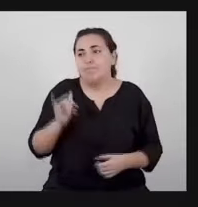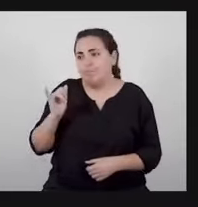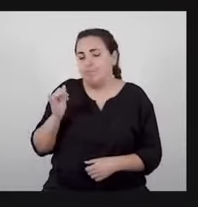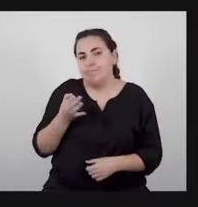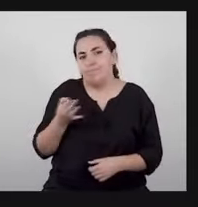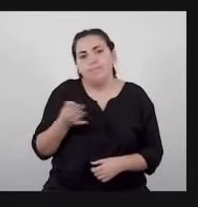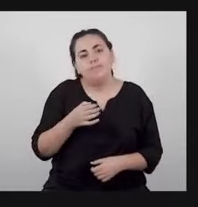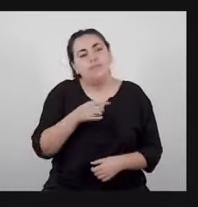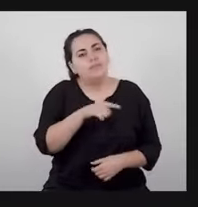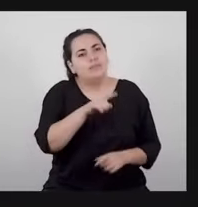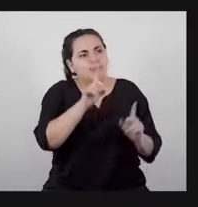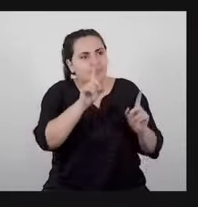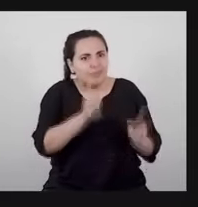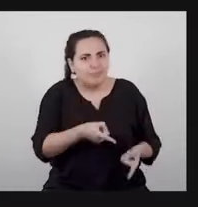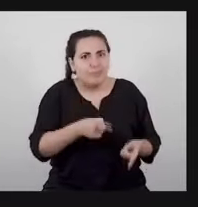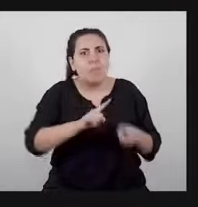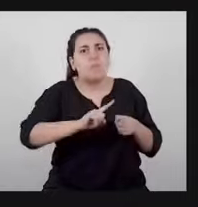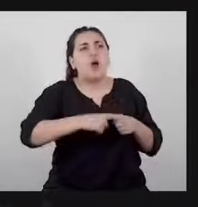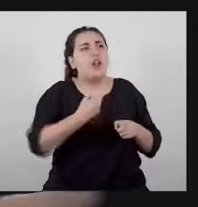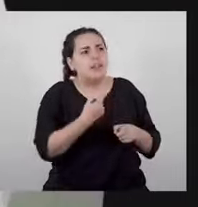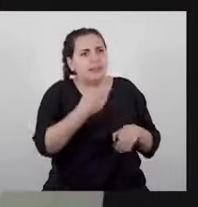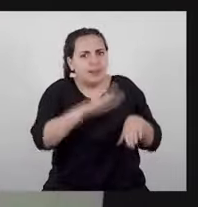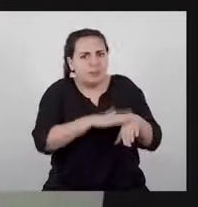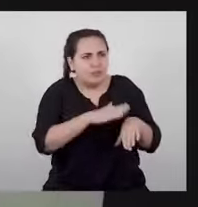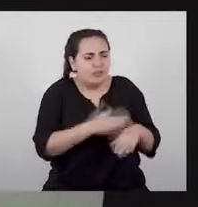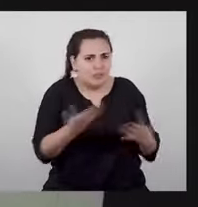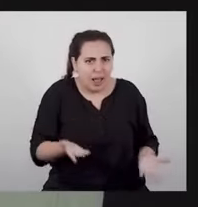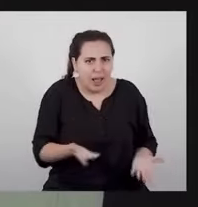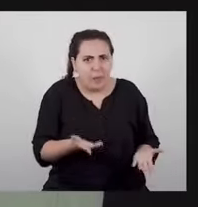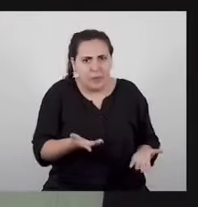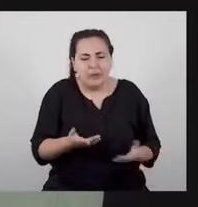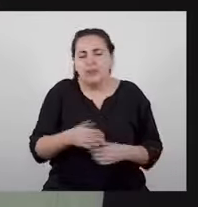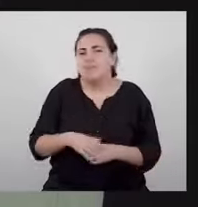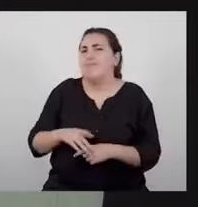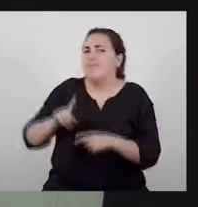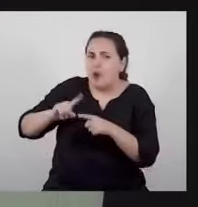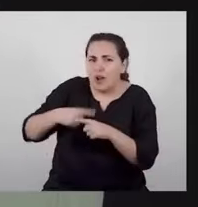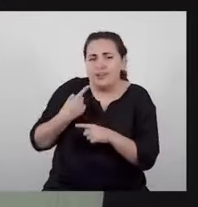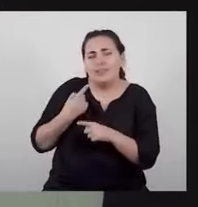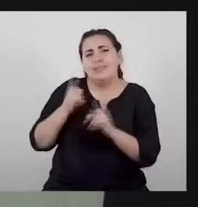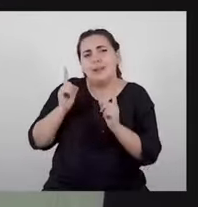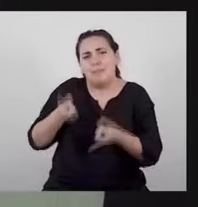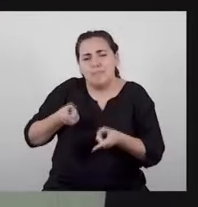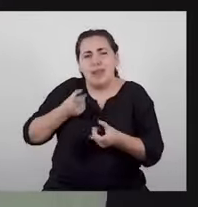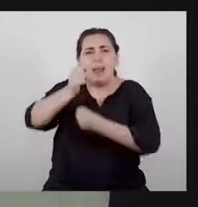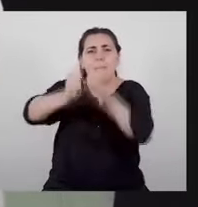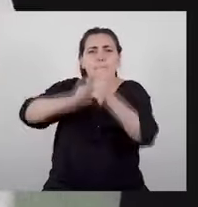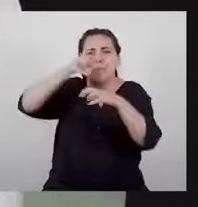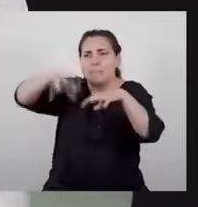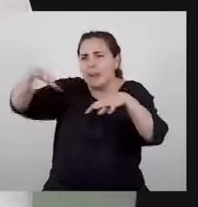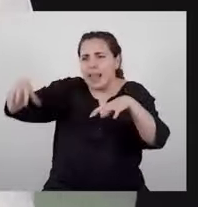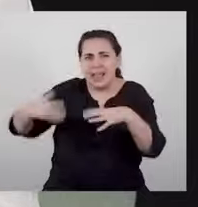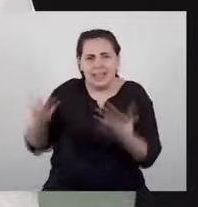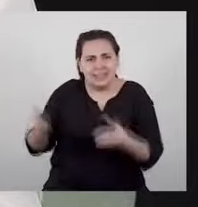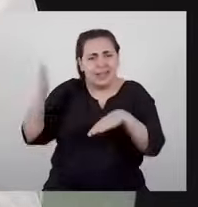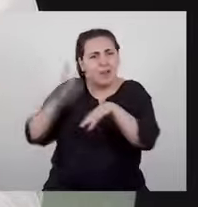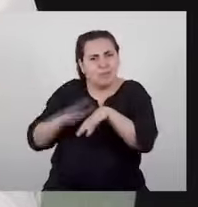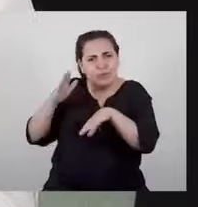asume su rol. Ni la política ni las empresas. Ni las empresas. Acá tiene una